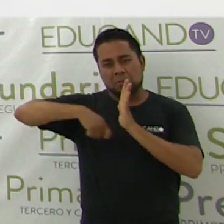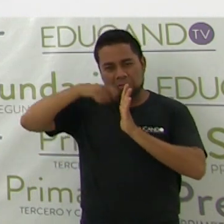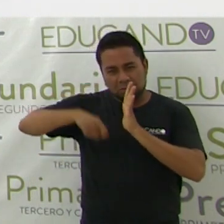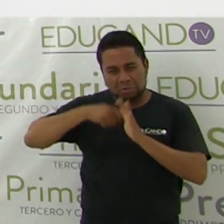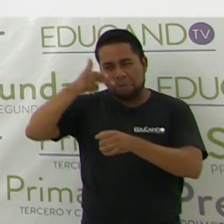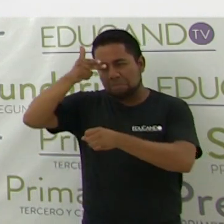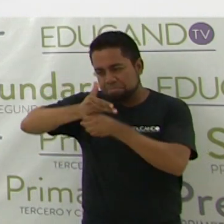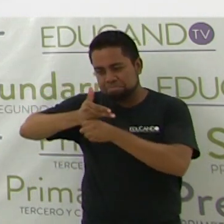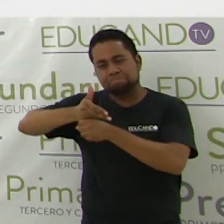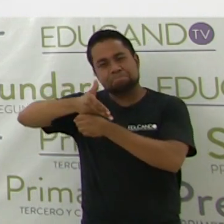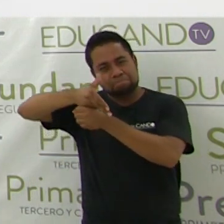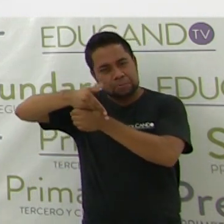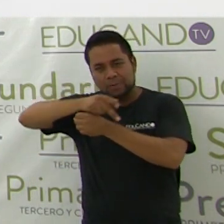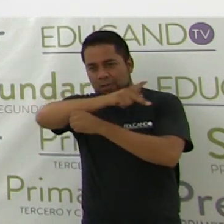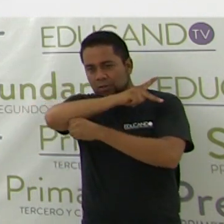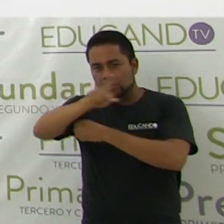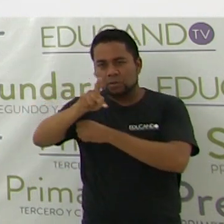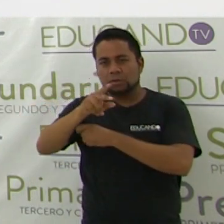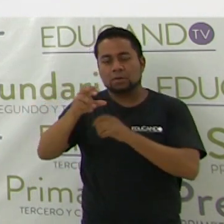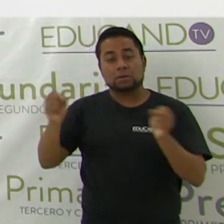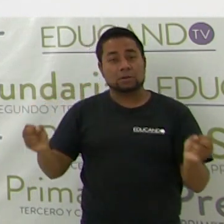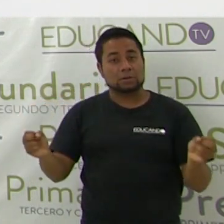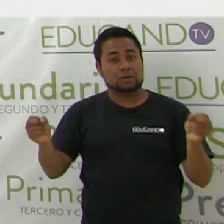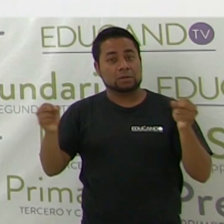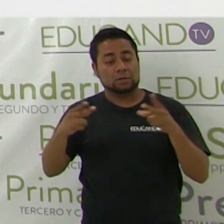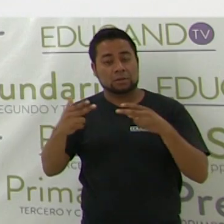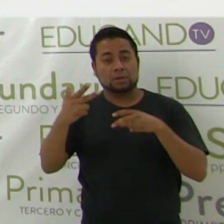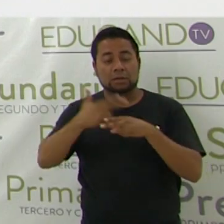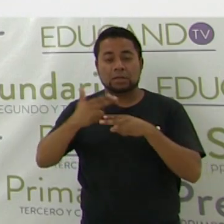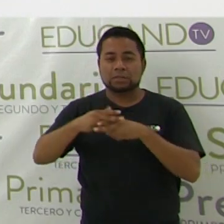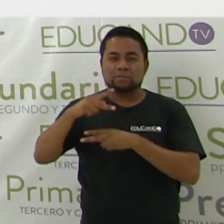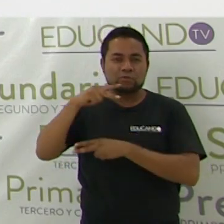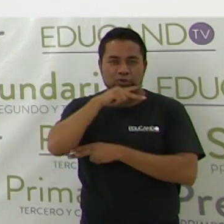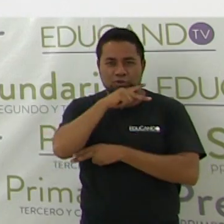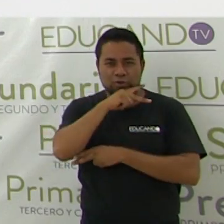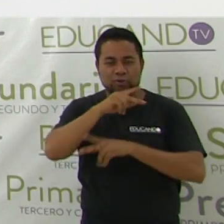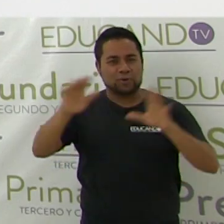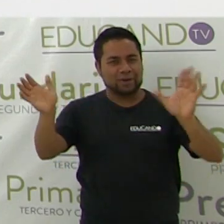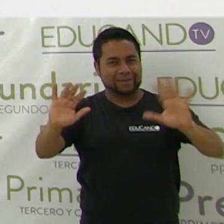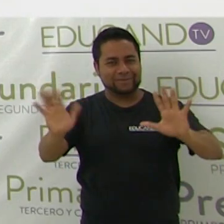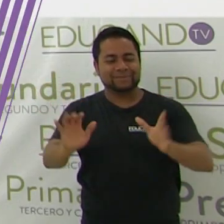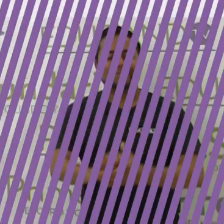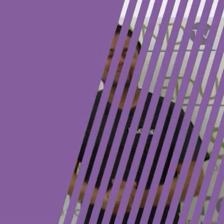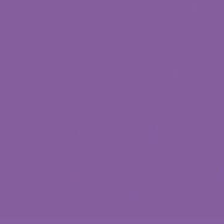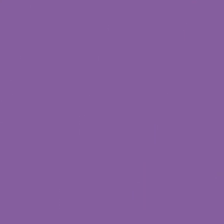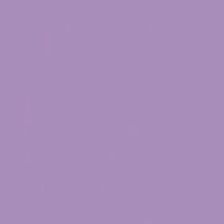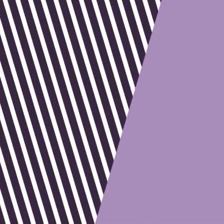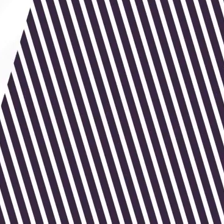Y bueno, pues, nos vemos. Hasta la próxima. Hasta pronto.